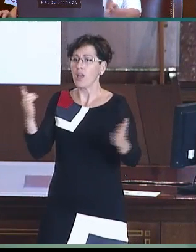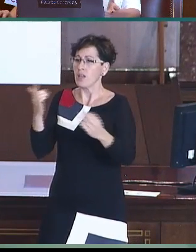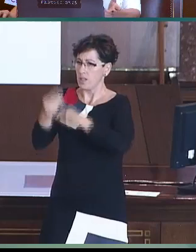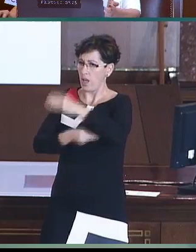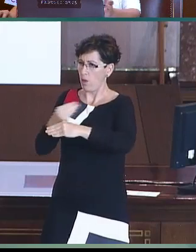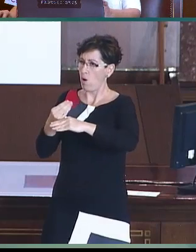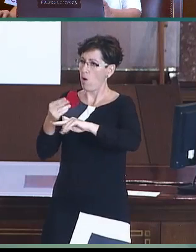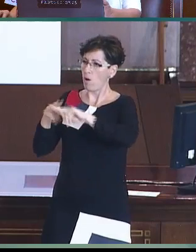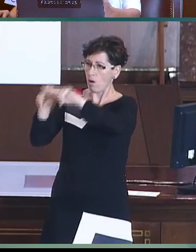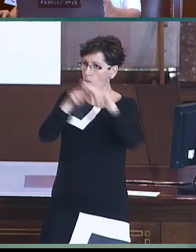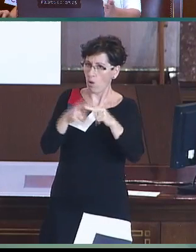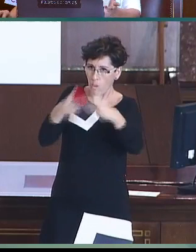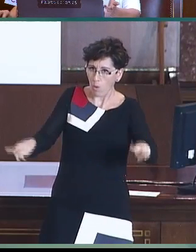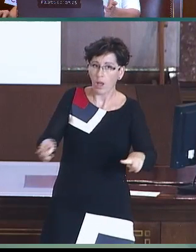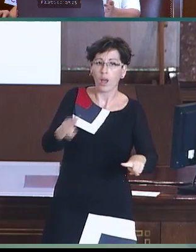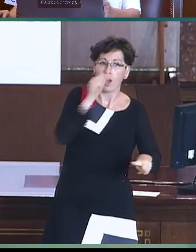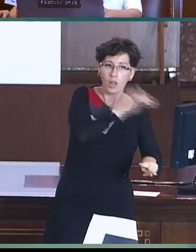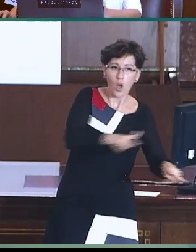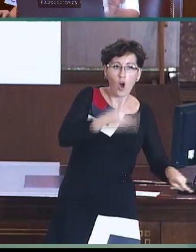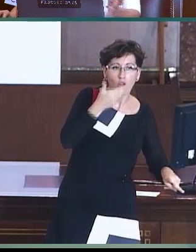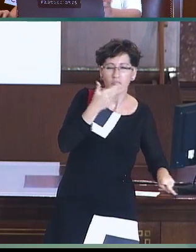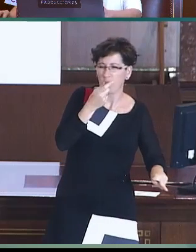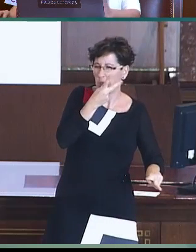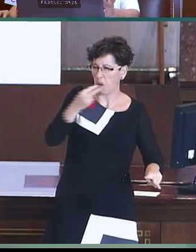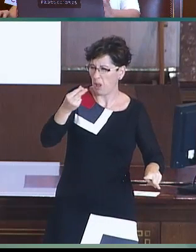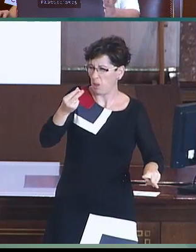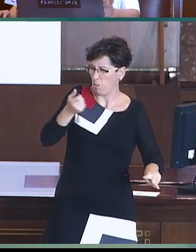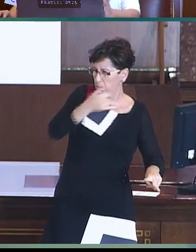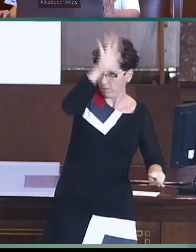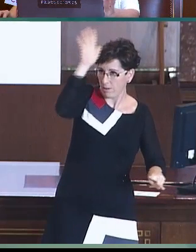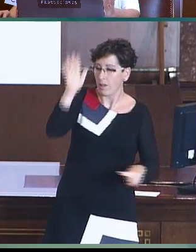con oyentes como con sordos, con 600 y pico oyentes y con